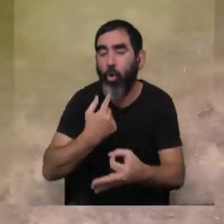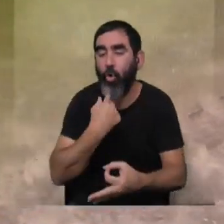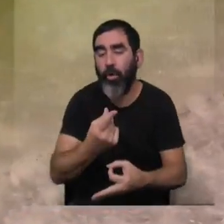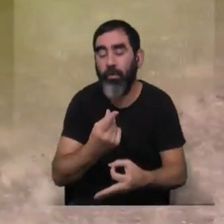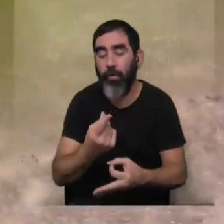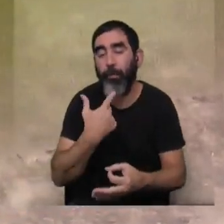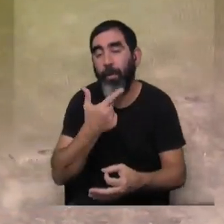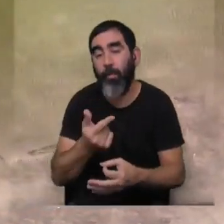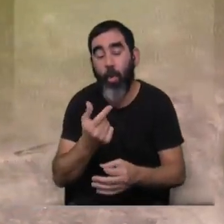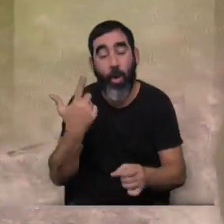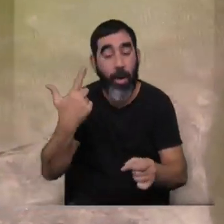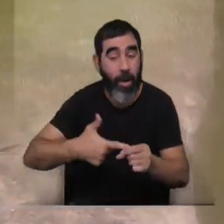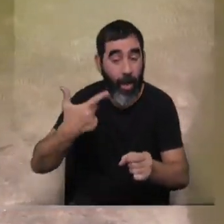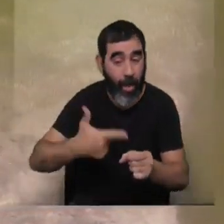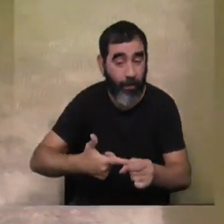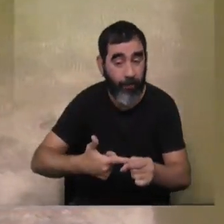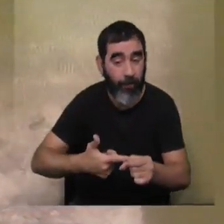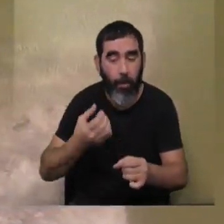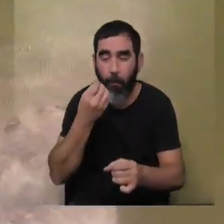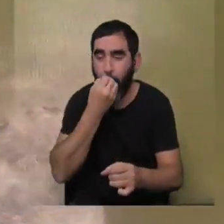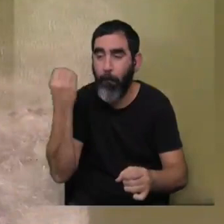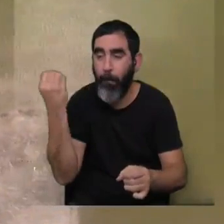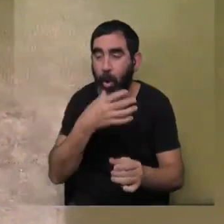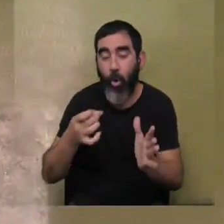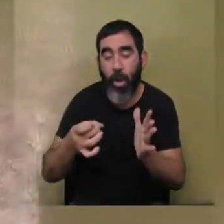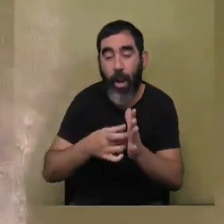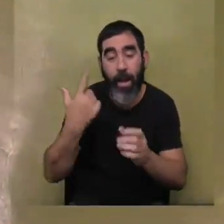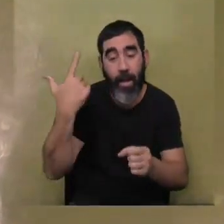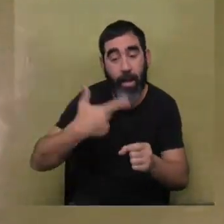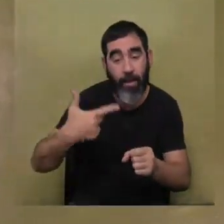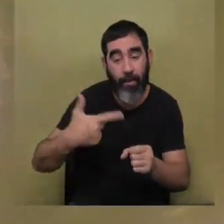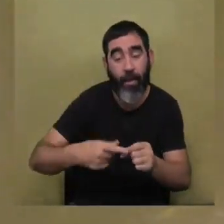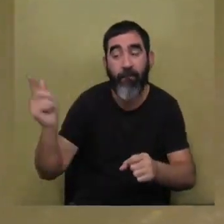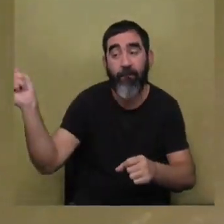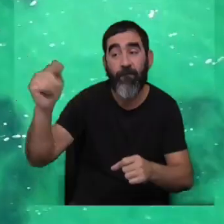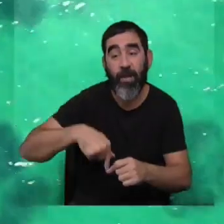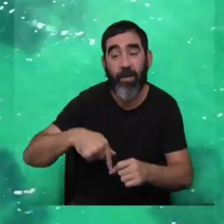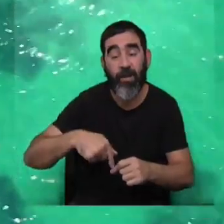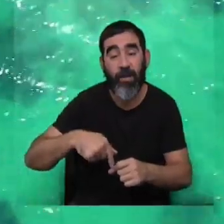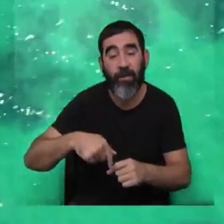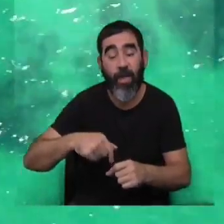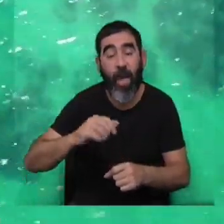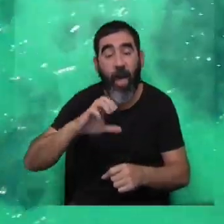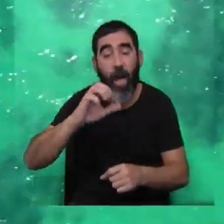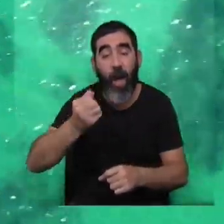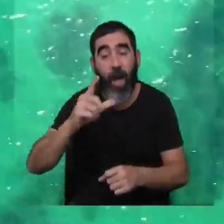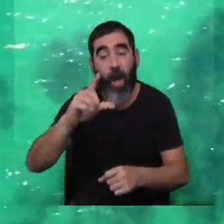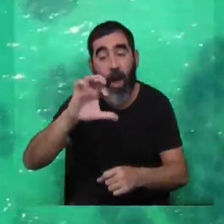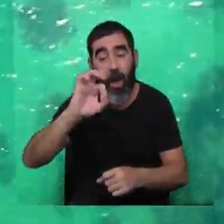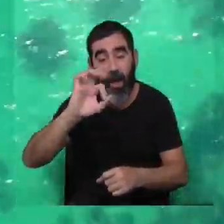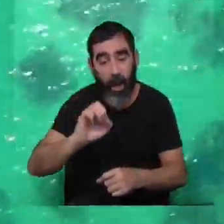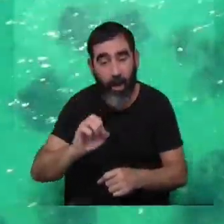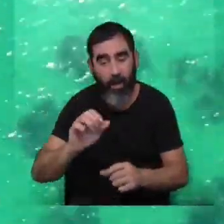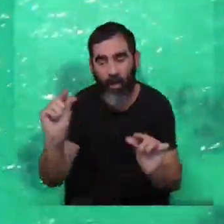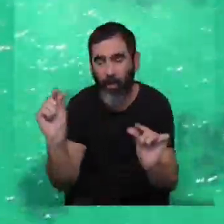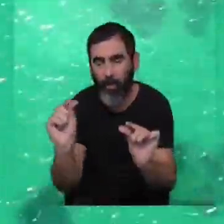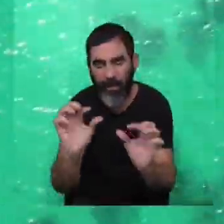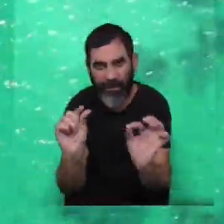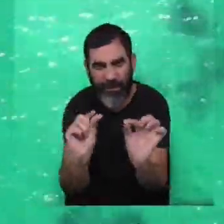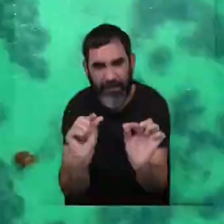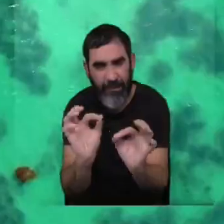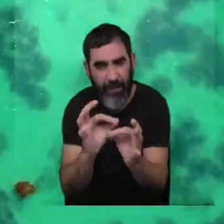generar, por ejemplo, naftas o naftas de mejores calidad, provienen de las algas o de microorganismos muy pequeños.